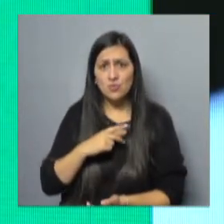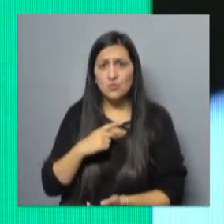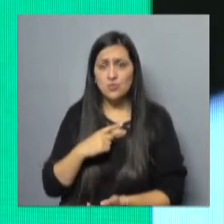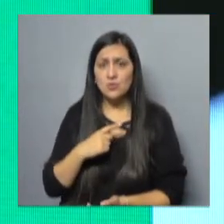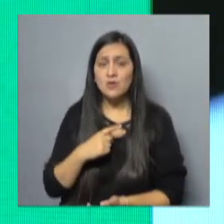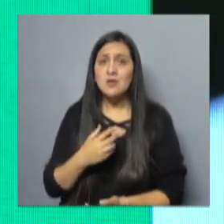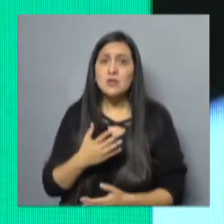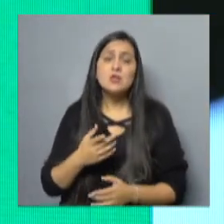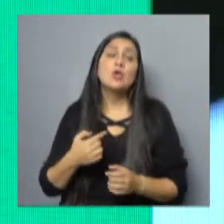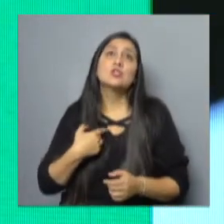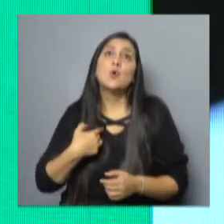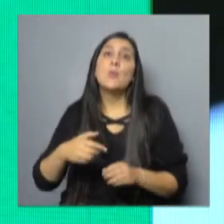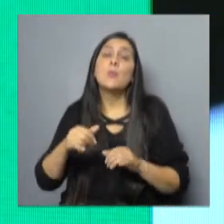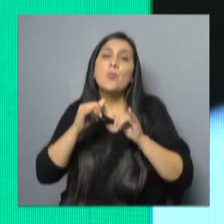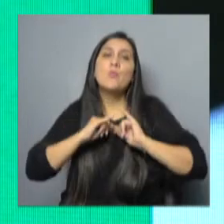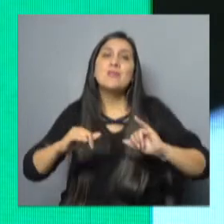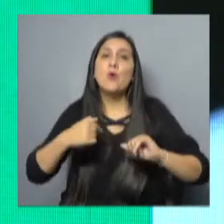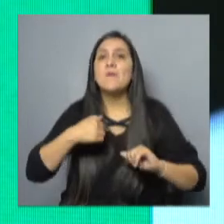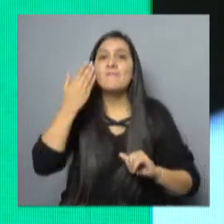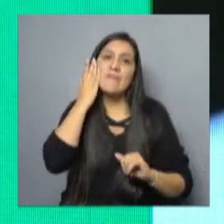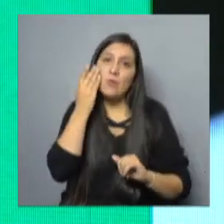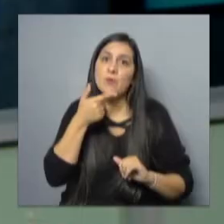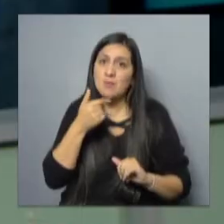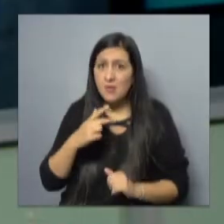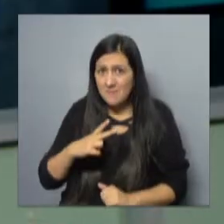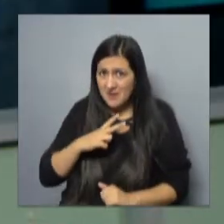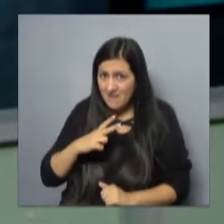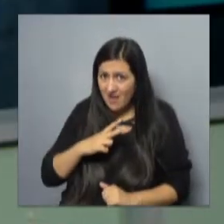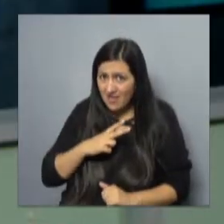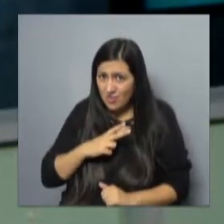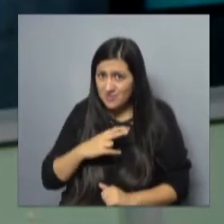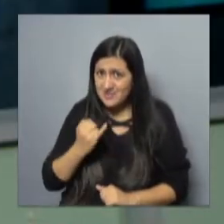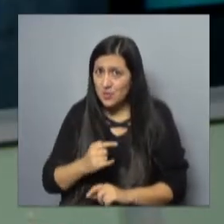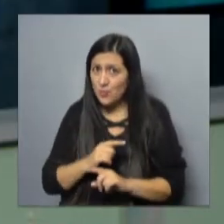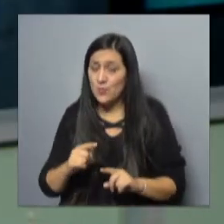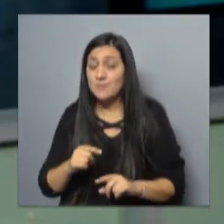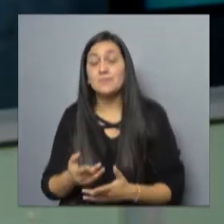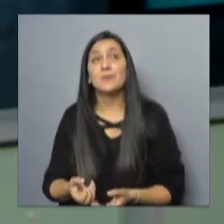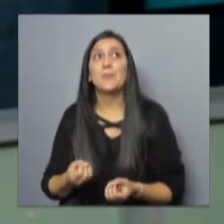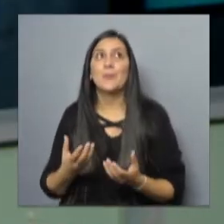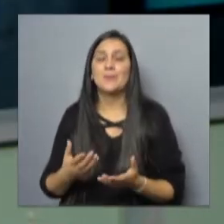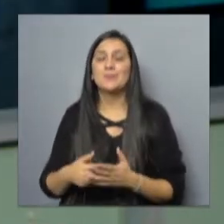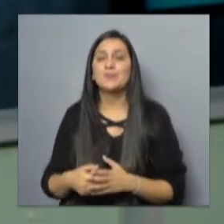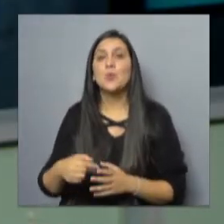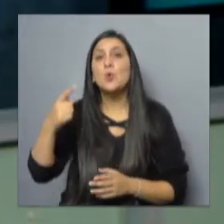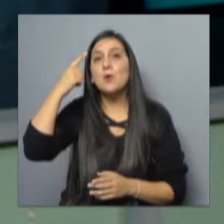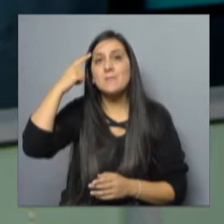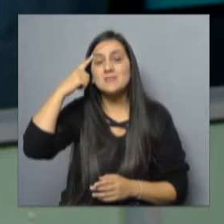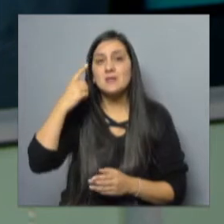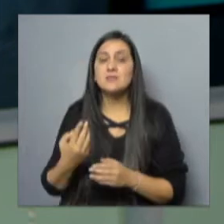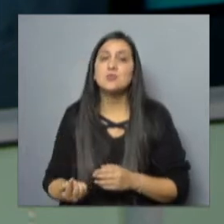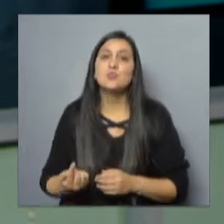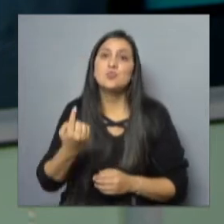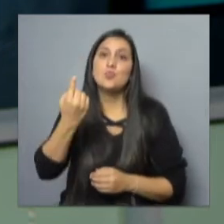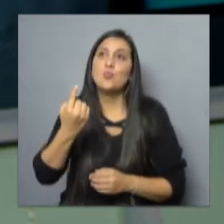redes lo que ponemos en nuestro muro bueno esa es toda una discusión verdad uno puede considerar que cuando alguien sube